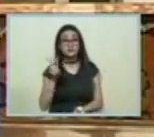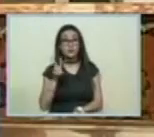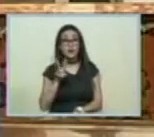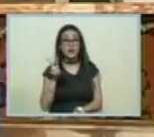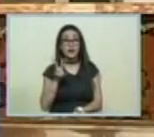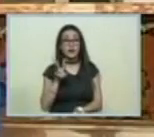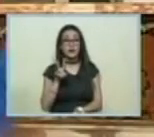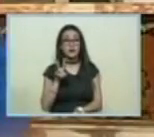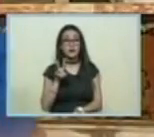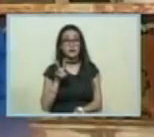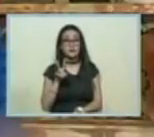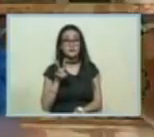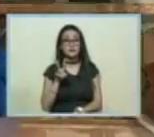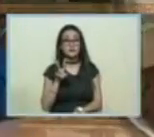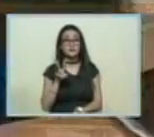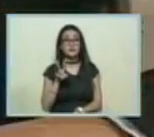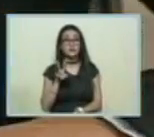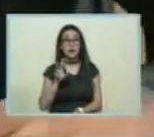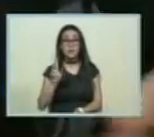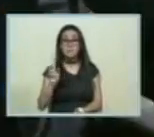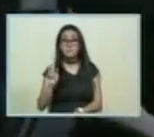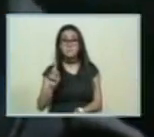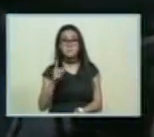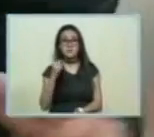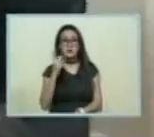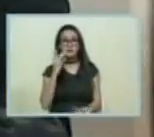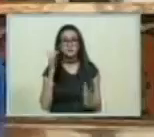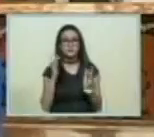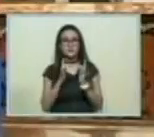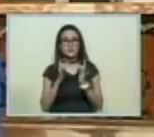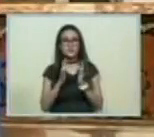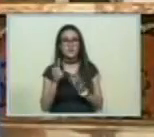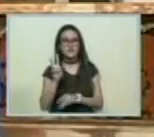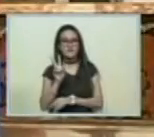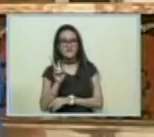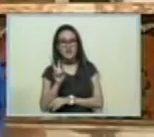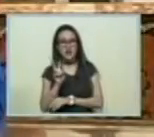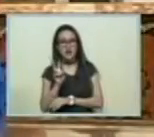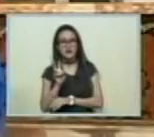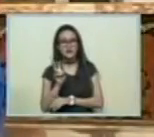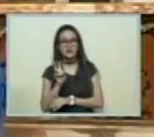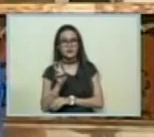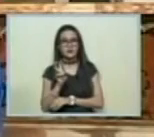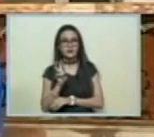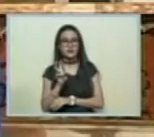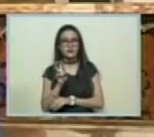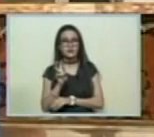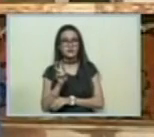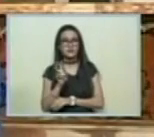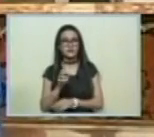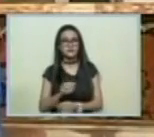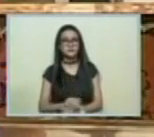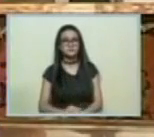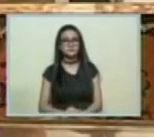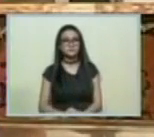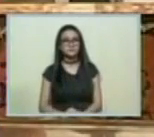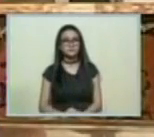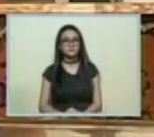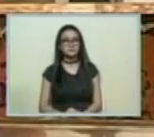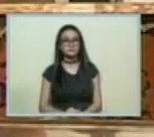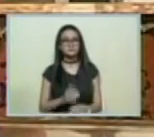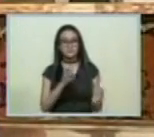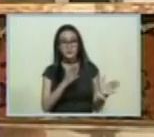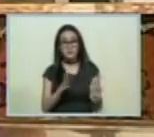Venezuela. Así que bueno, vamos a hacer el primer pase de este viernes de misiones y grandes misiones. Tenemos el